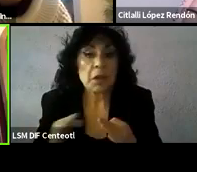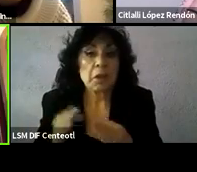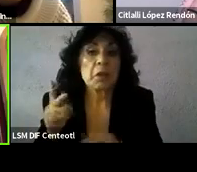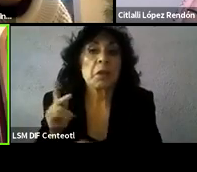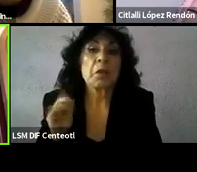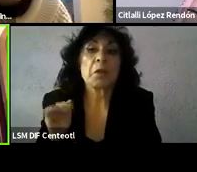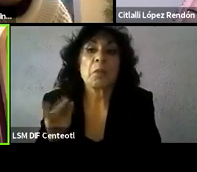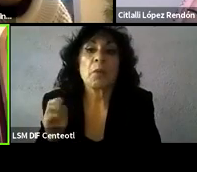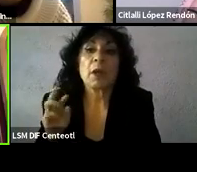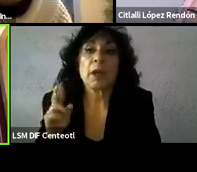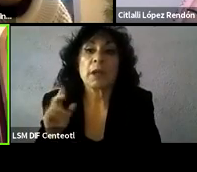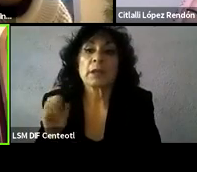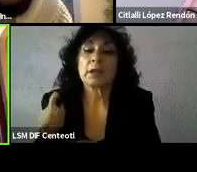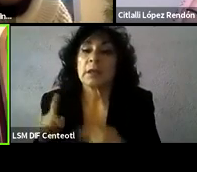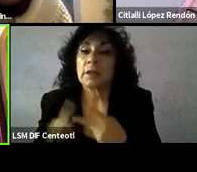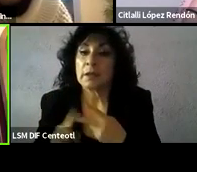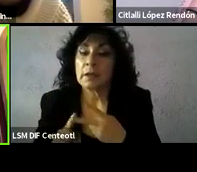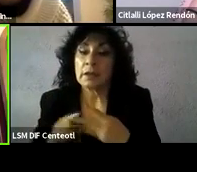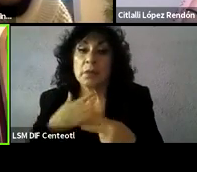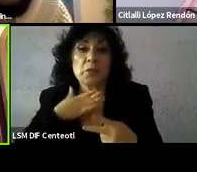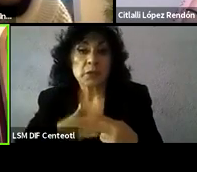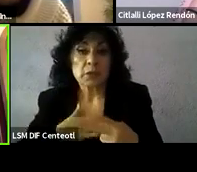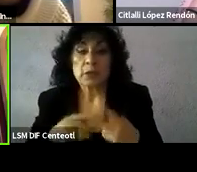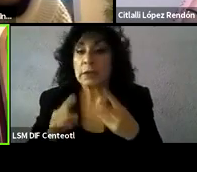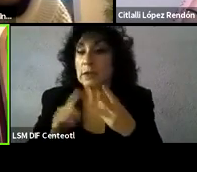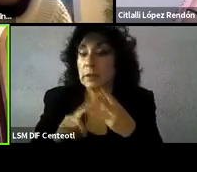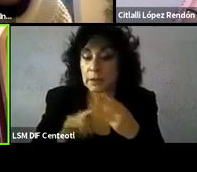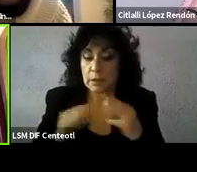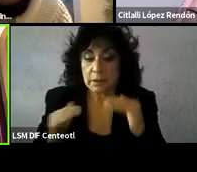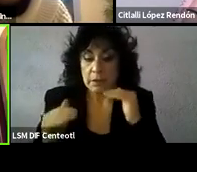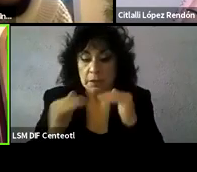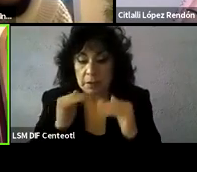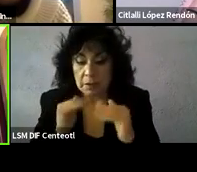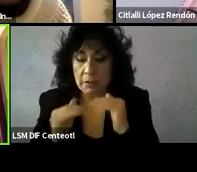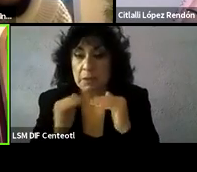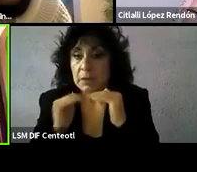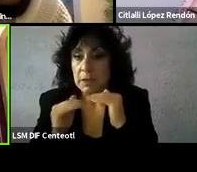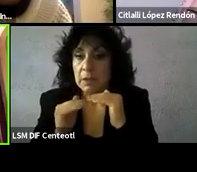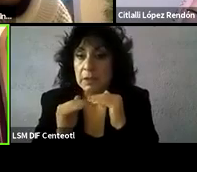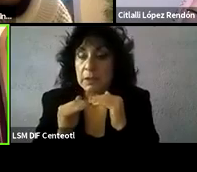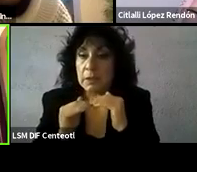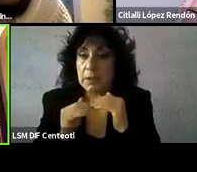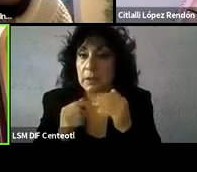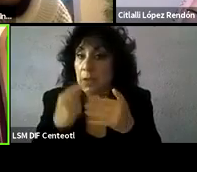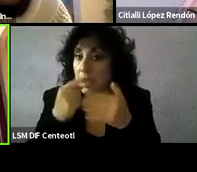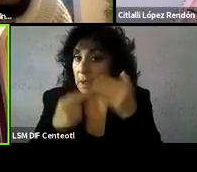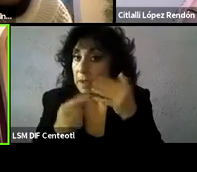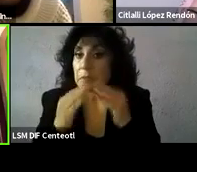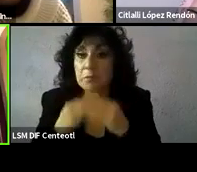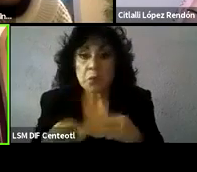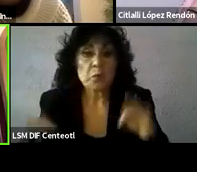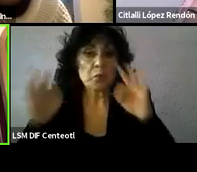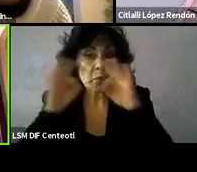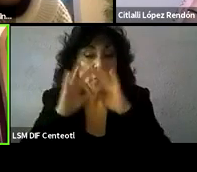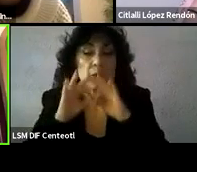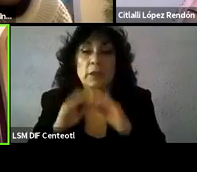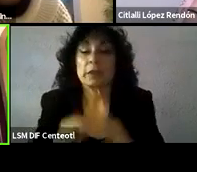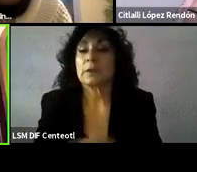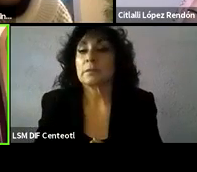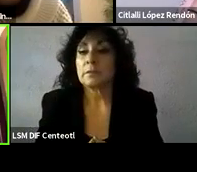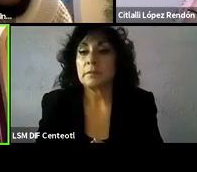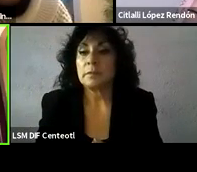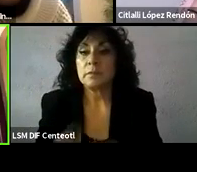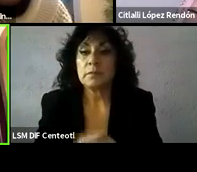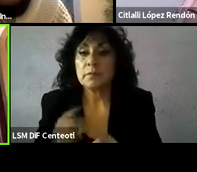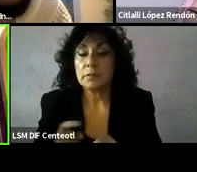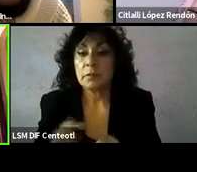es la justicia, lo que es la igualdad, etcétera, que esos son los espacios en donde tendríamos. Por eso nosotros, cuando estamos hablando de educación